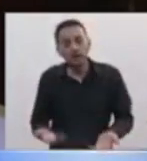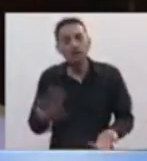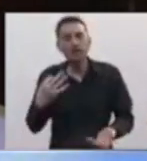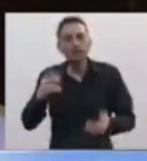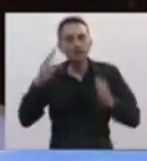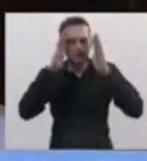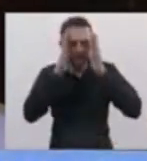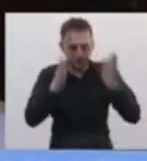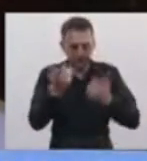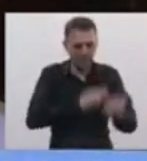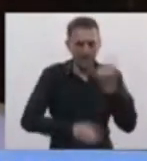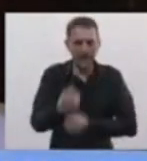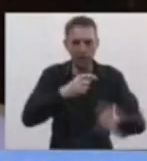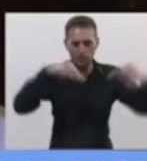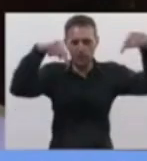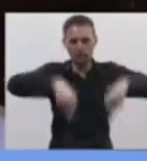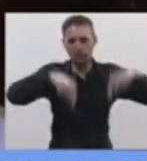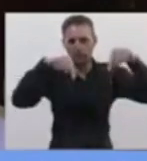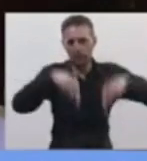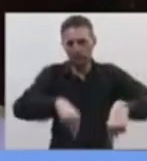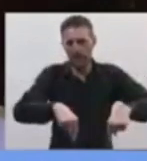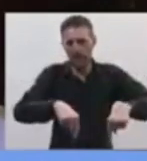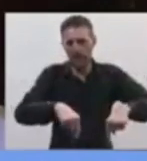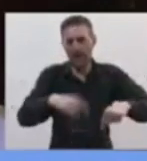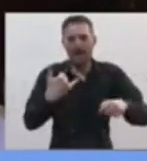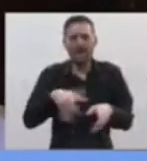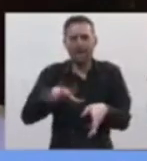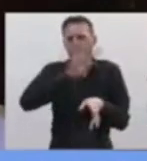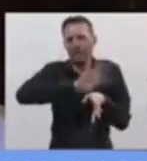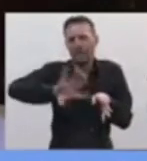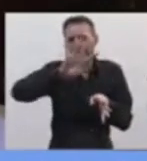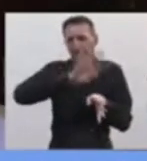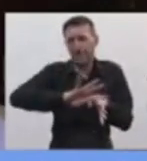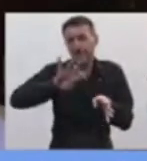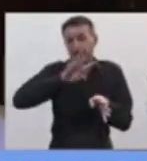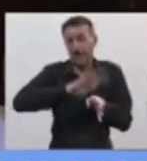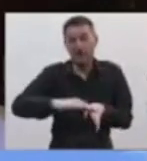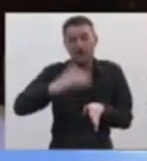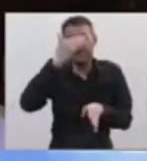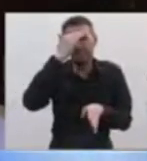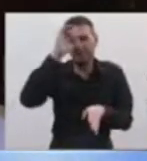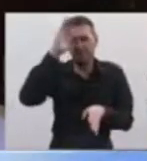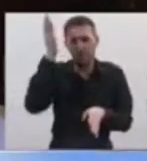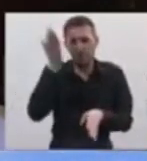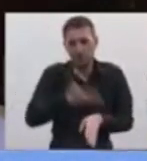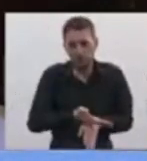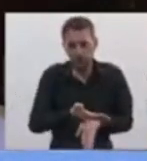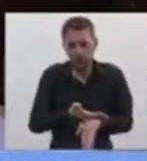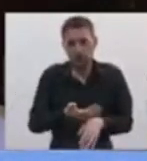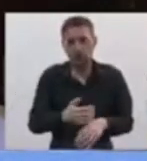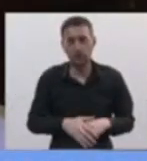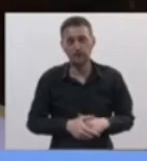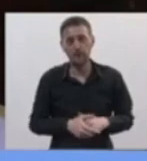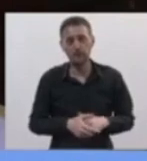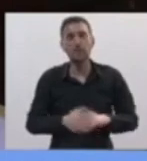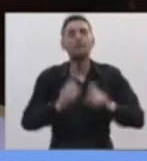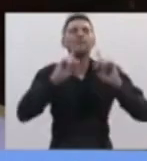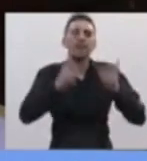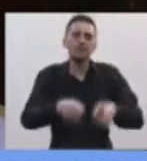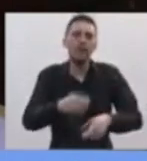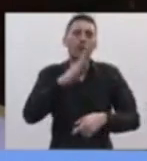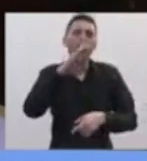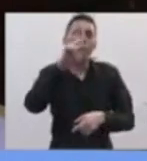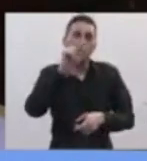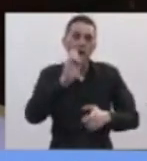local donde estamos en de 2 al sermas 10 y el 15 por ciento y después hay que ir al banco